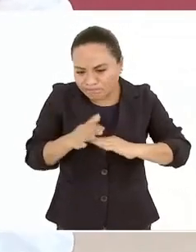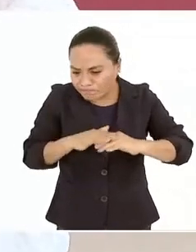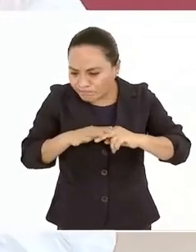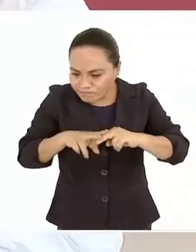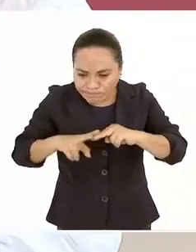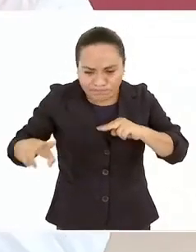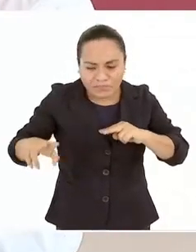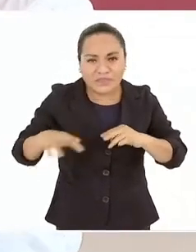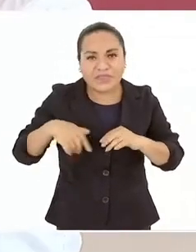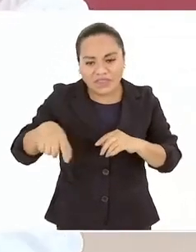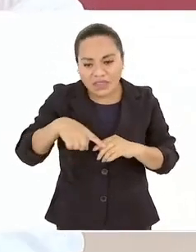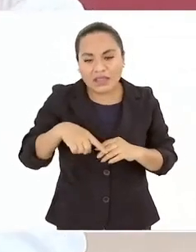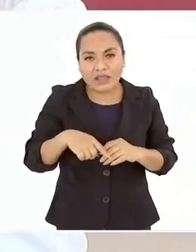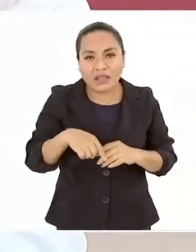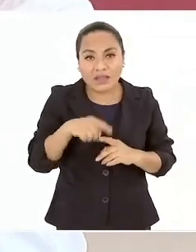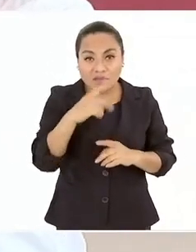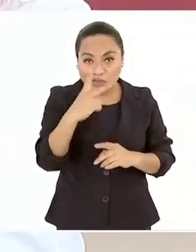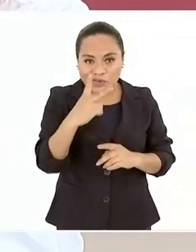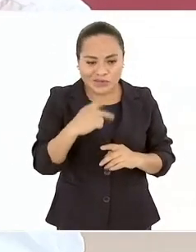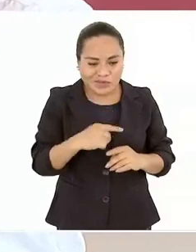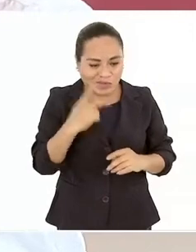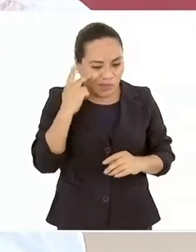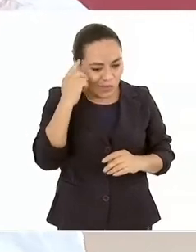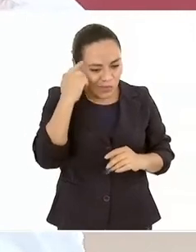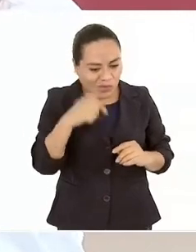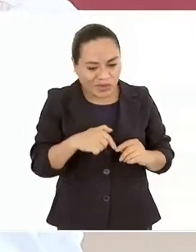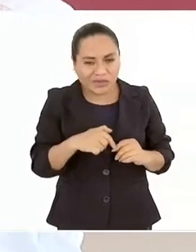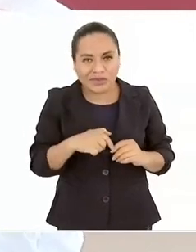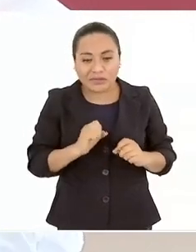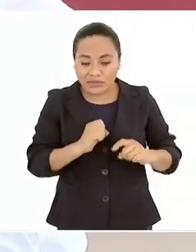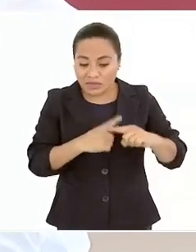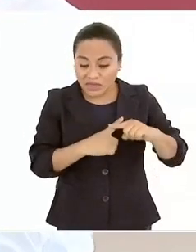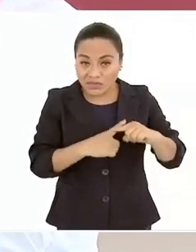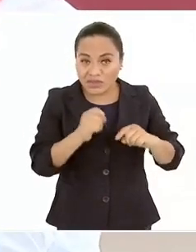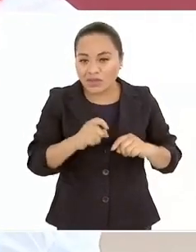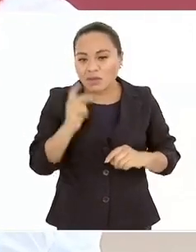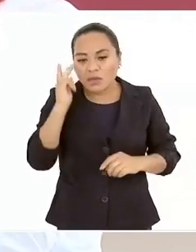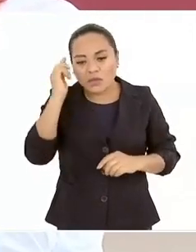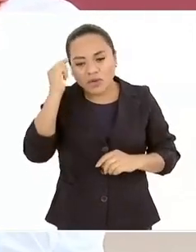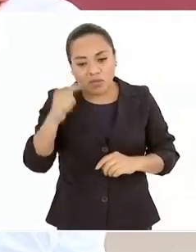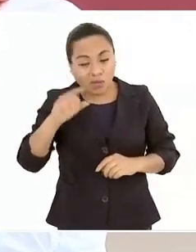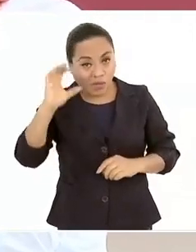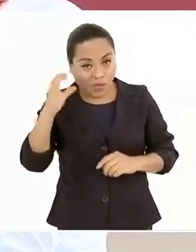Los dos puertos y el ferrocarril.